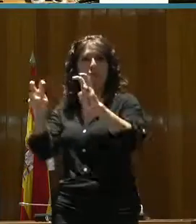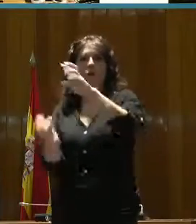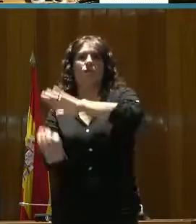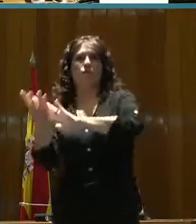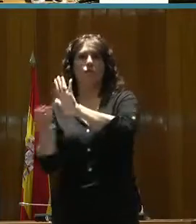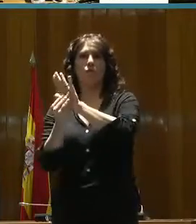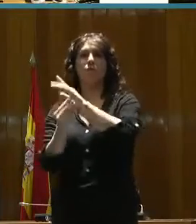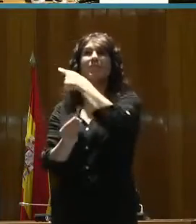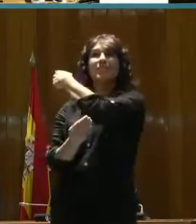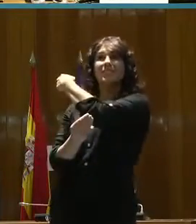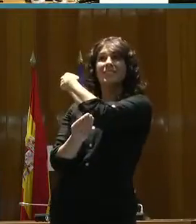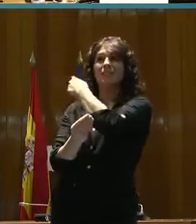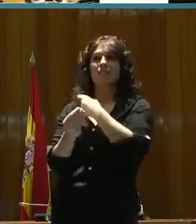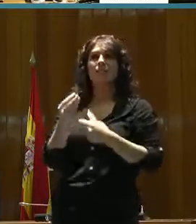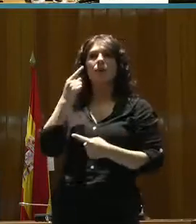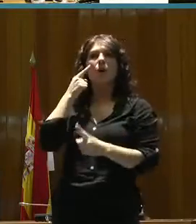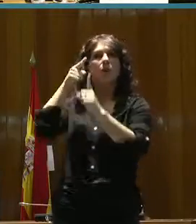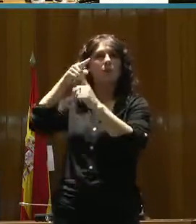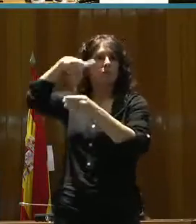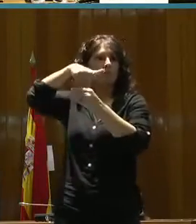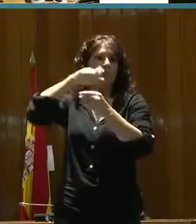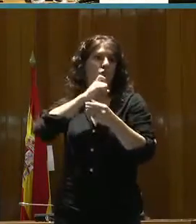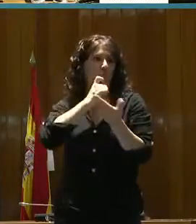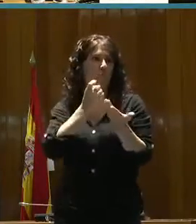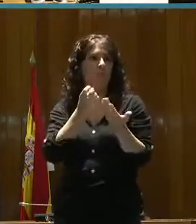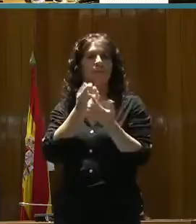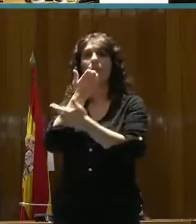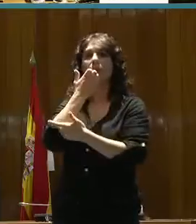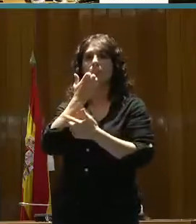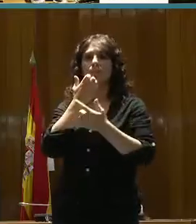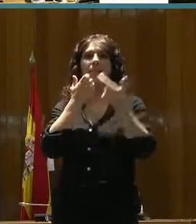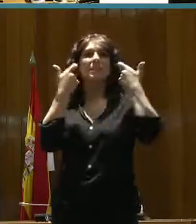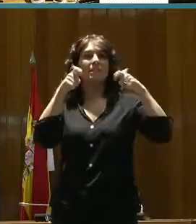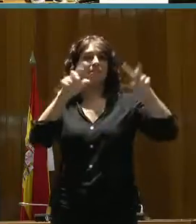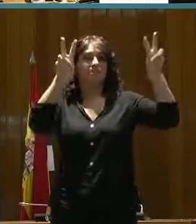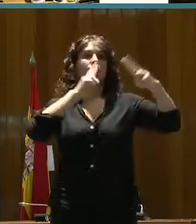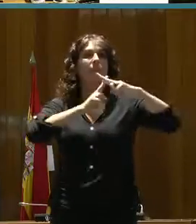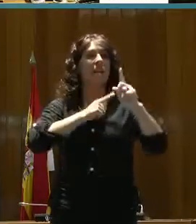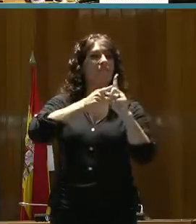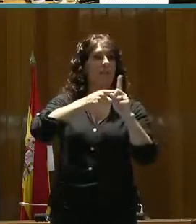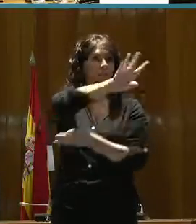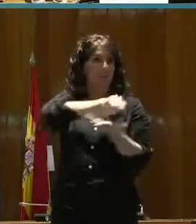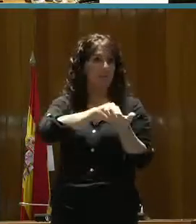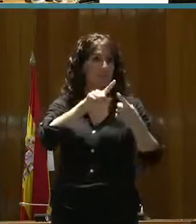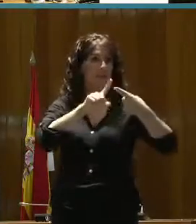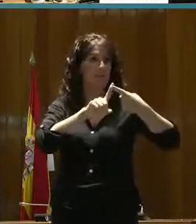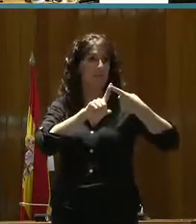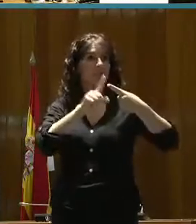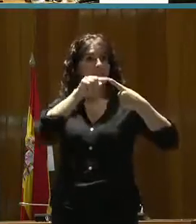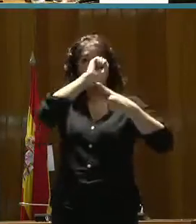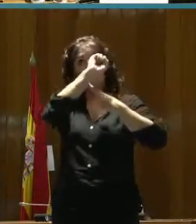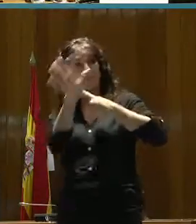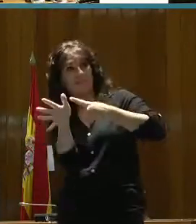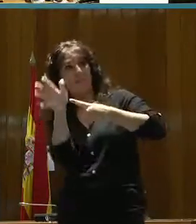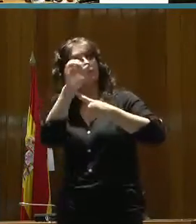la estructuración de esos contenidos, por ejemplo, dentro de la sección de referencia, tenemos subsecciones